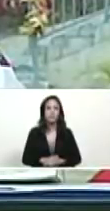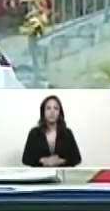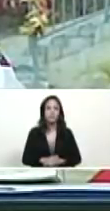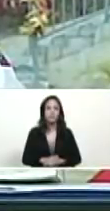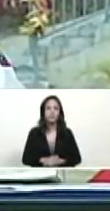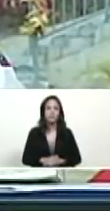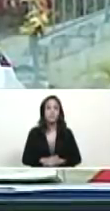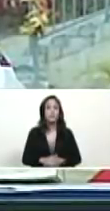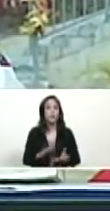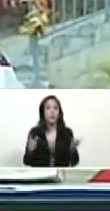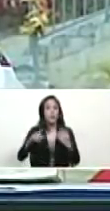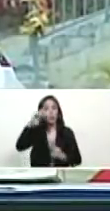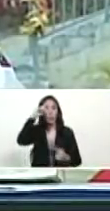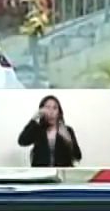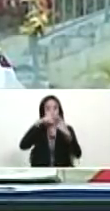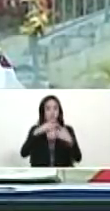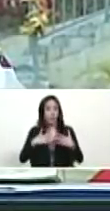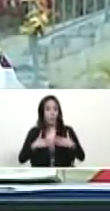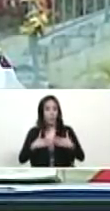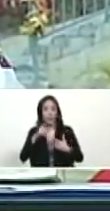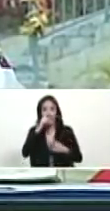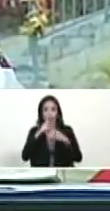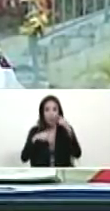que el año